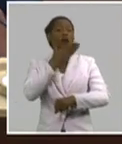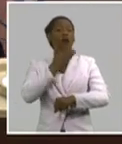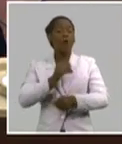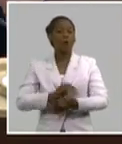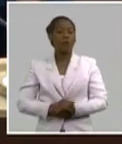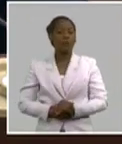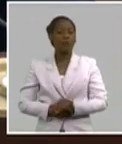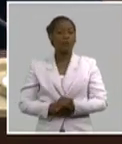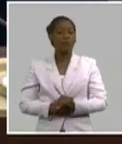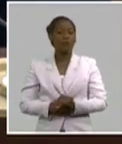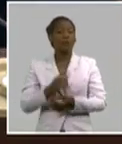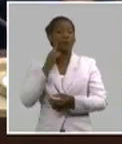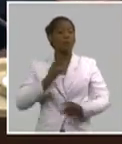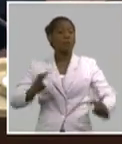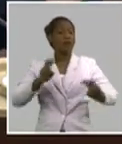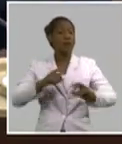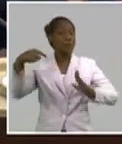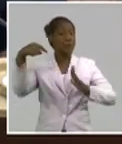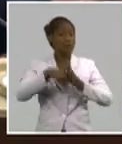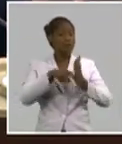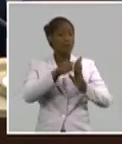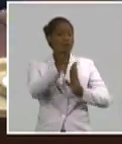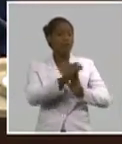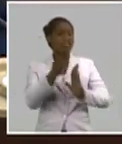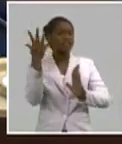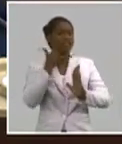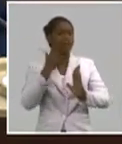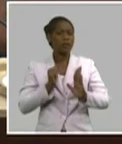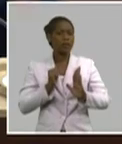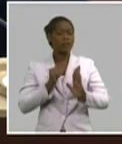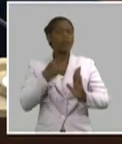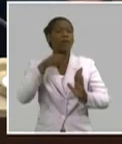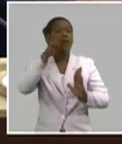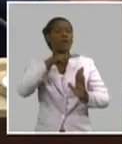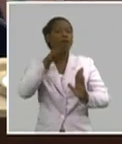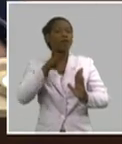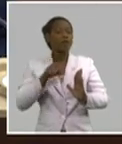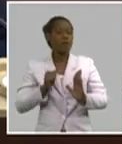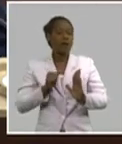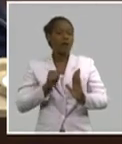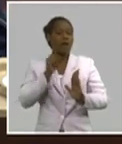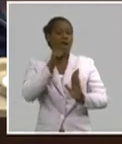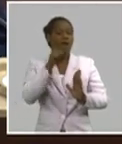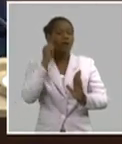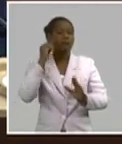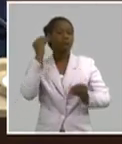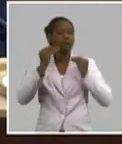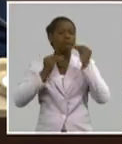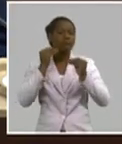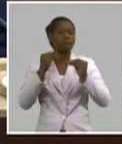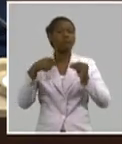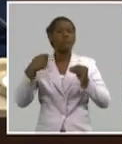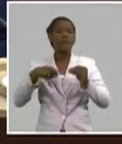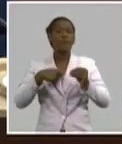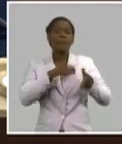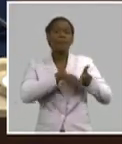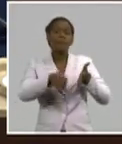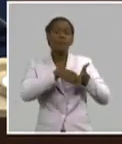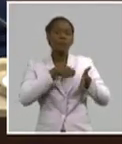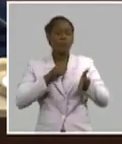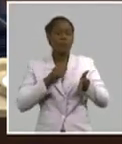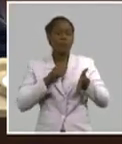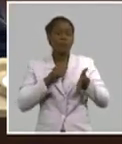los resultados de las evaluaciones, podemos tener herramientas informáticas de evaluación de los cuadros, de planificación del trabajo de los